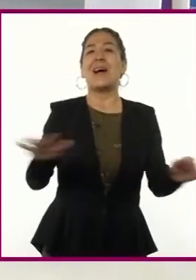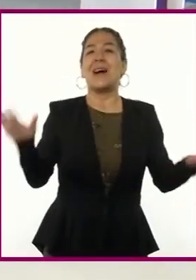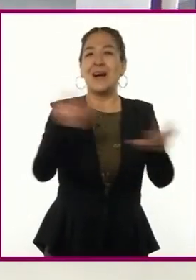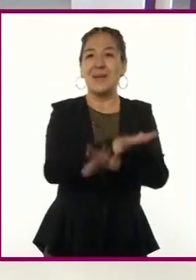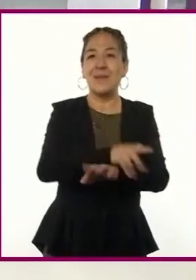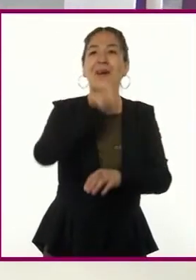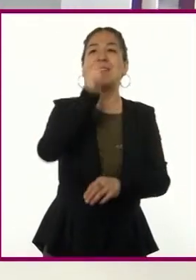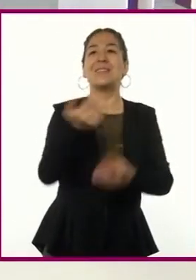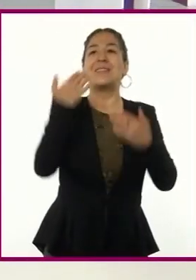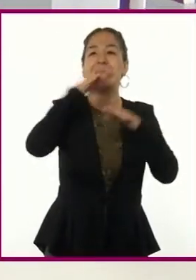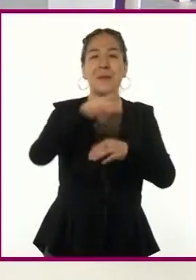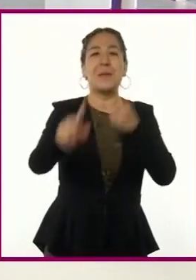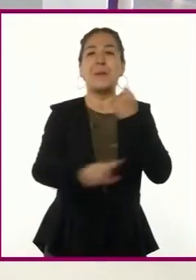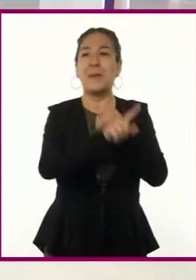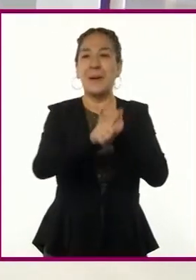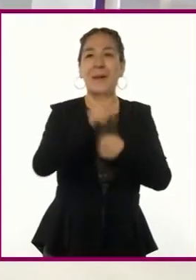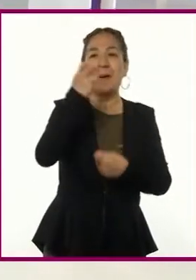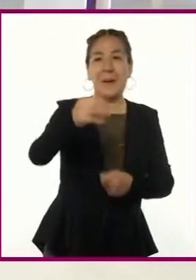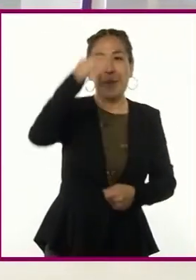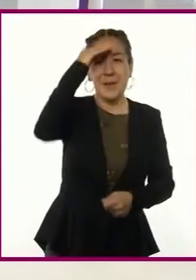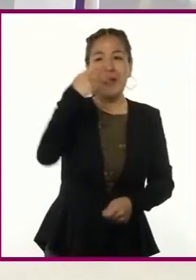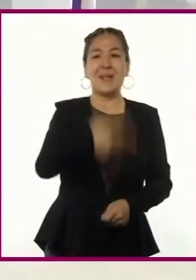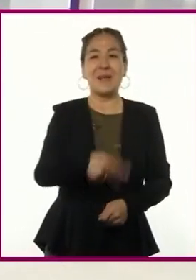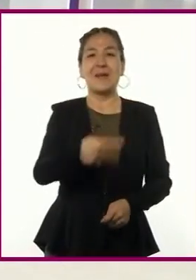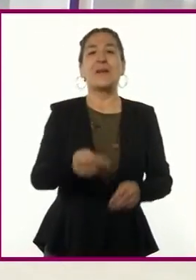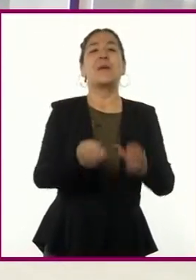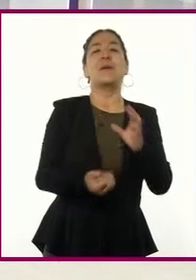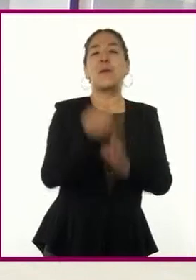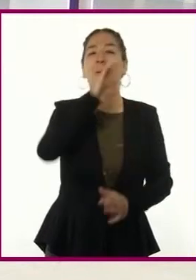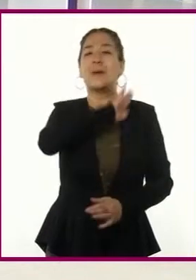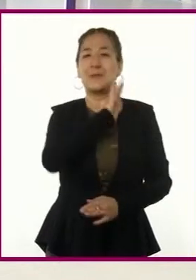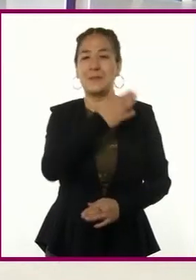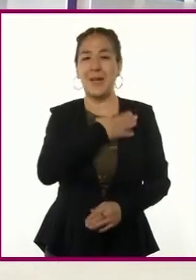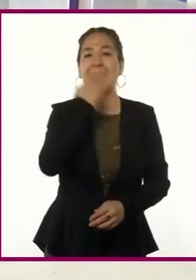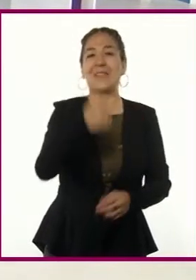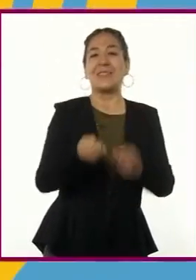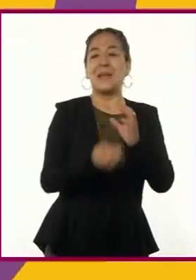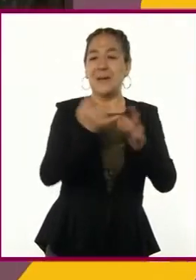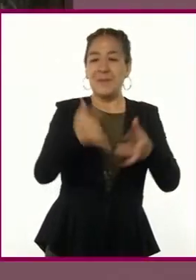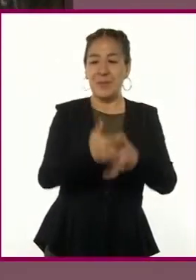sobre la influencia de estos pensadores en Nueva España a través del siguiente video.